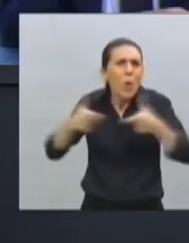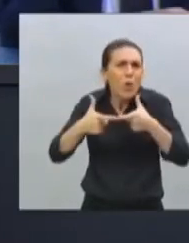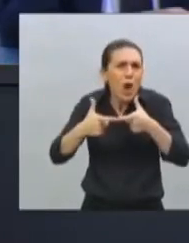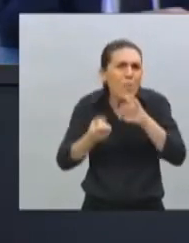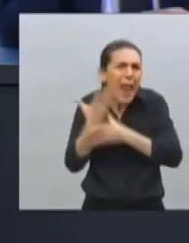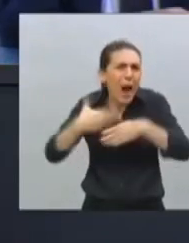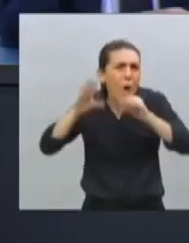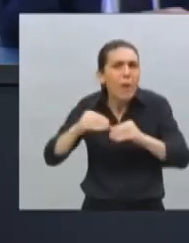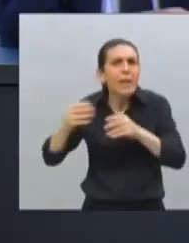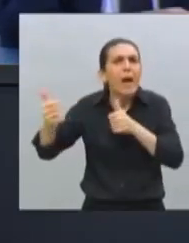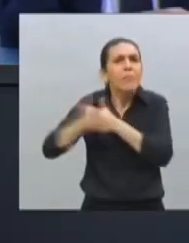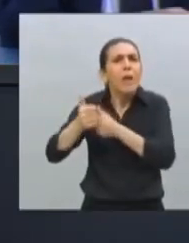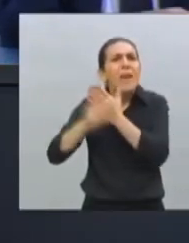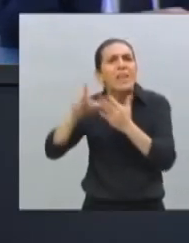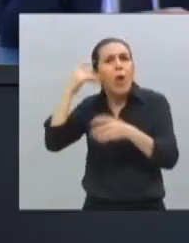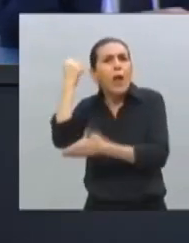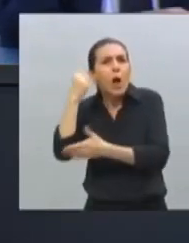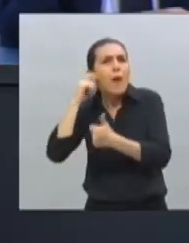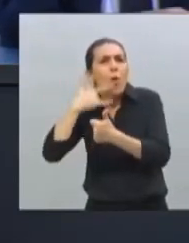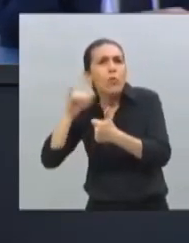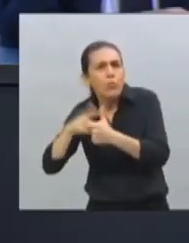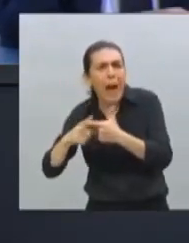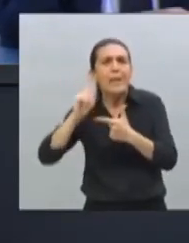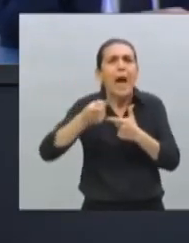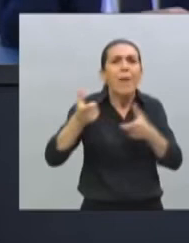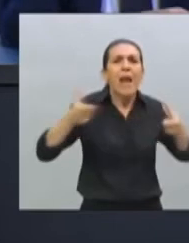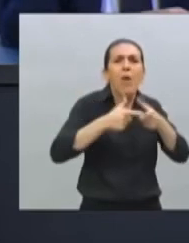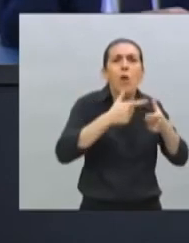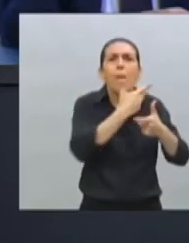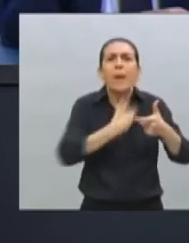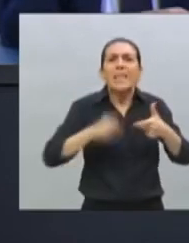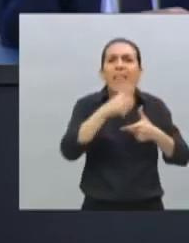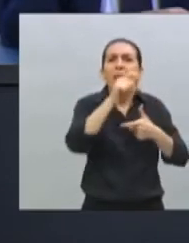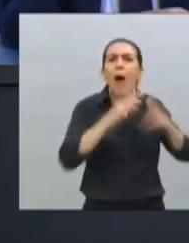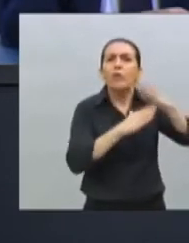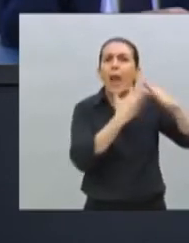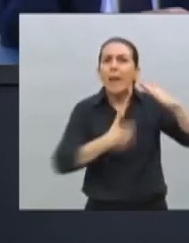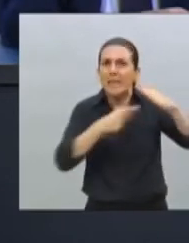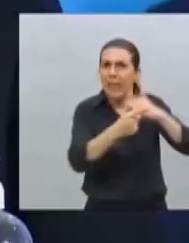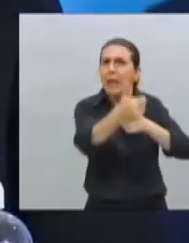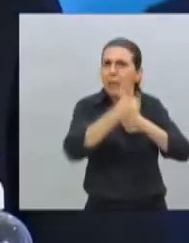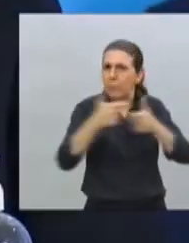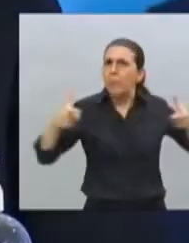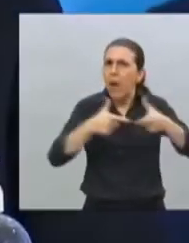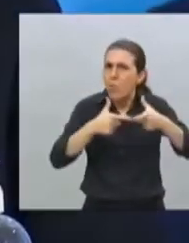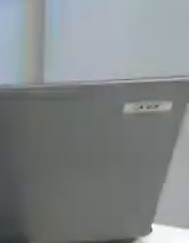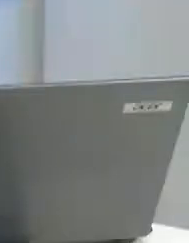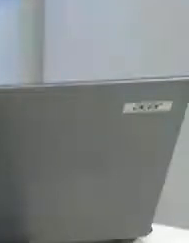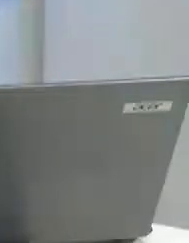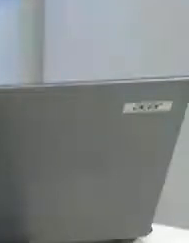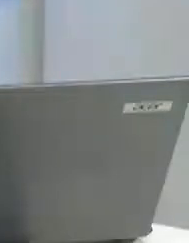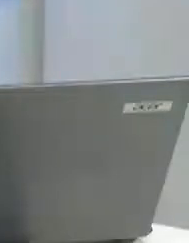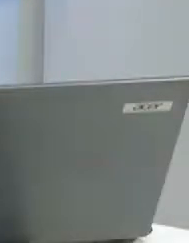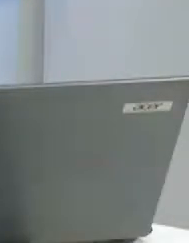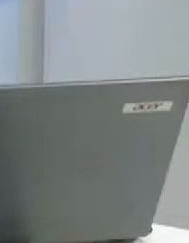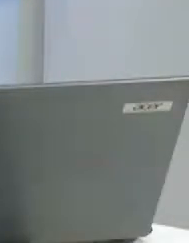Entonces cobra, digamos, dimensión nuevamente el tema de la comunidad organizada. Federico, bueno, es un ciclo, sí. un ciclo que va a continuar. Hoy